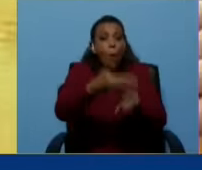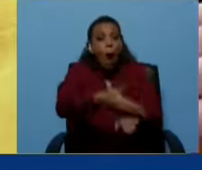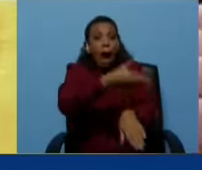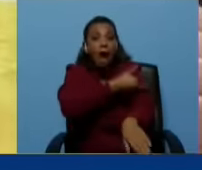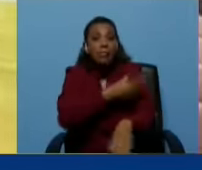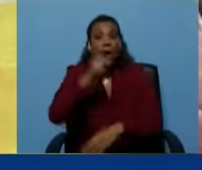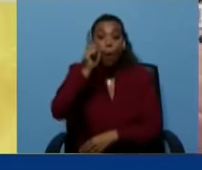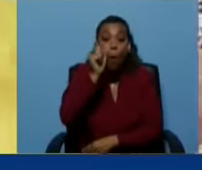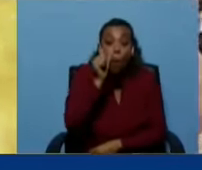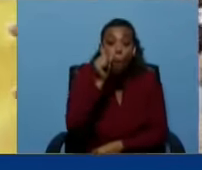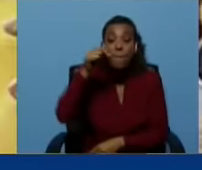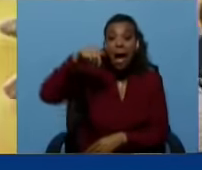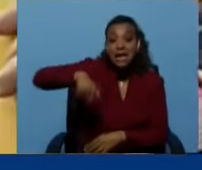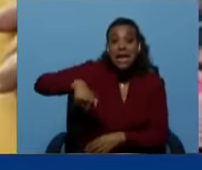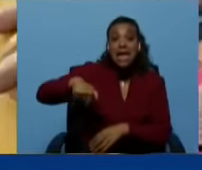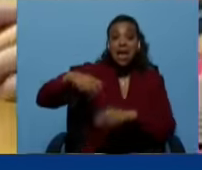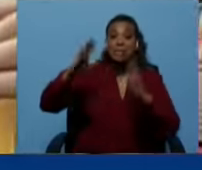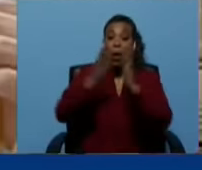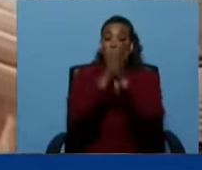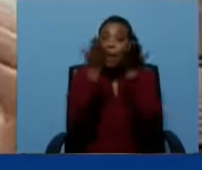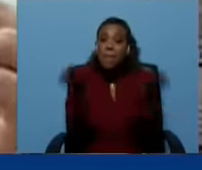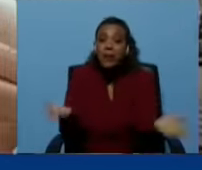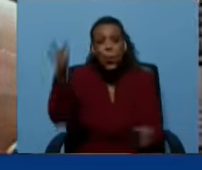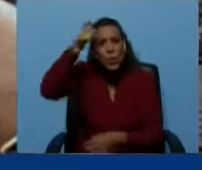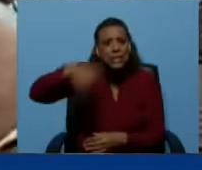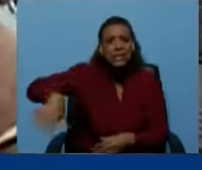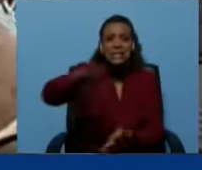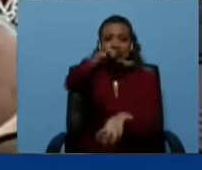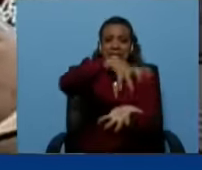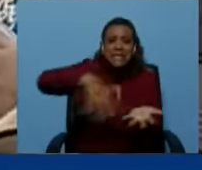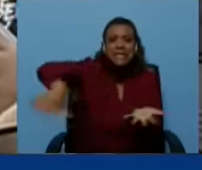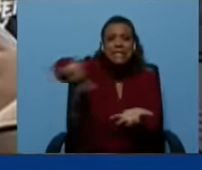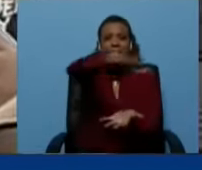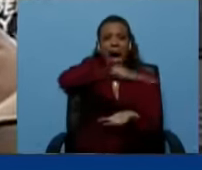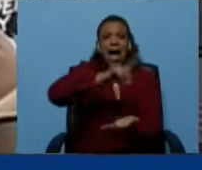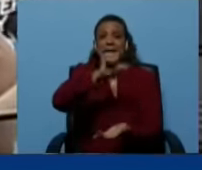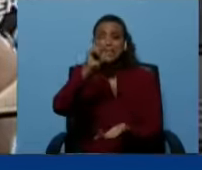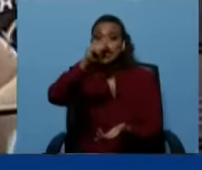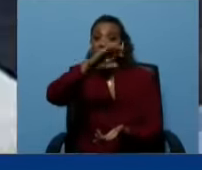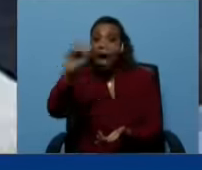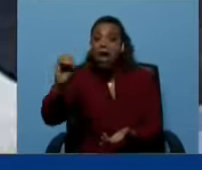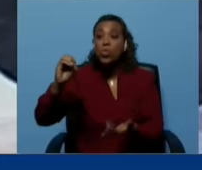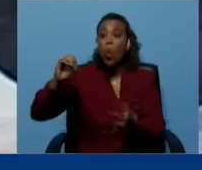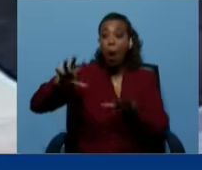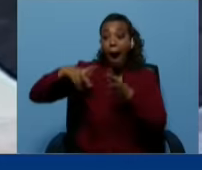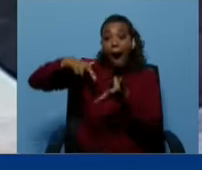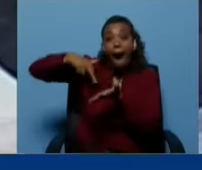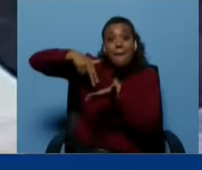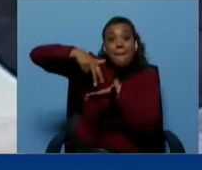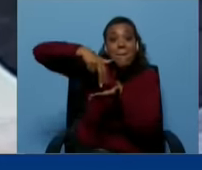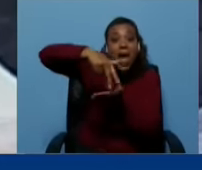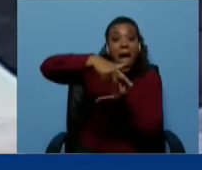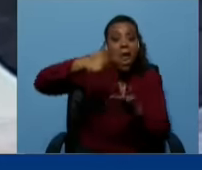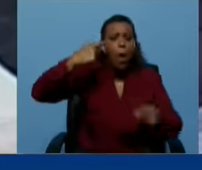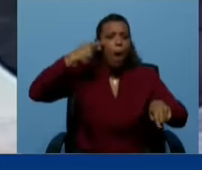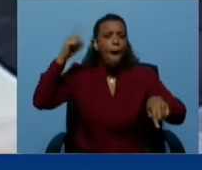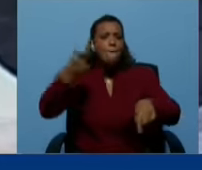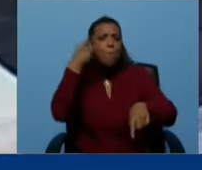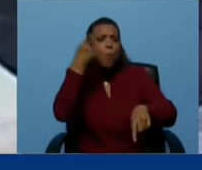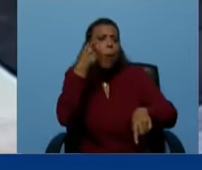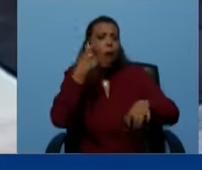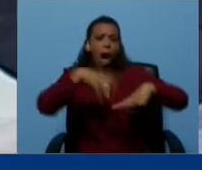Hombres venidos de Caracas, Cumaná, El Llano, que fueron a pie a perseguir y a